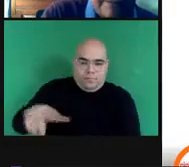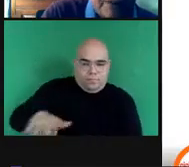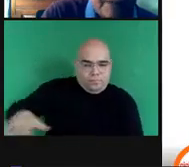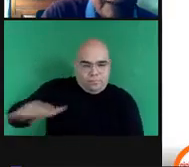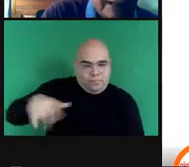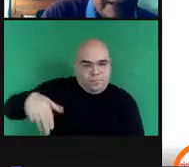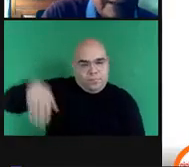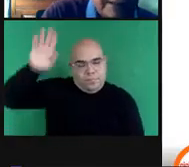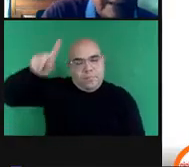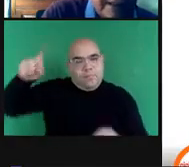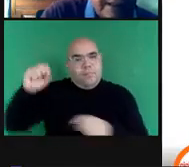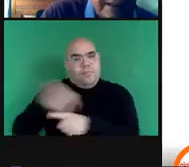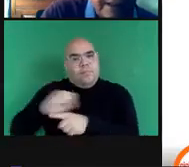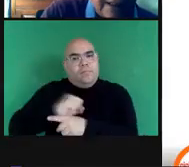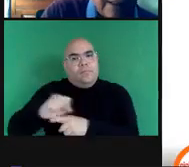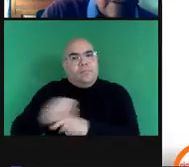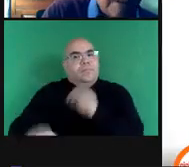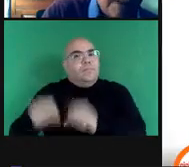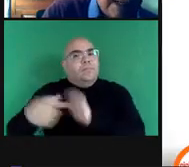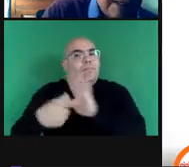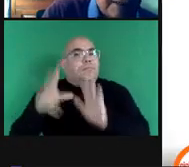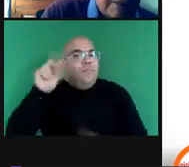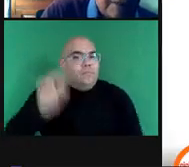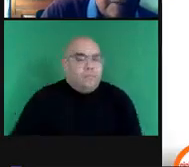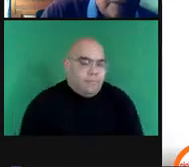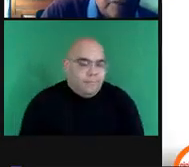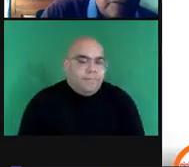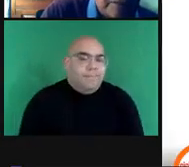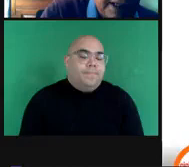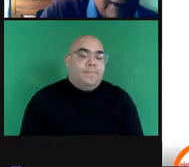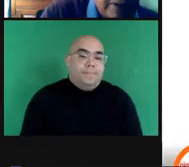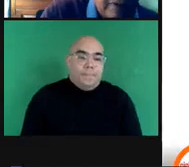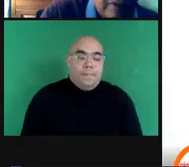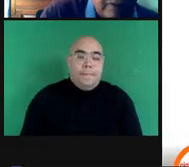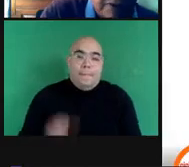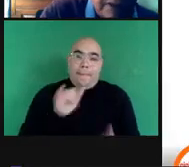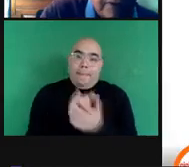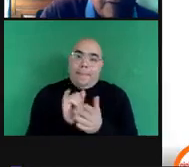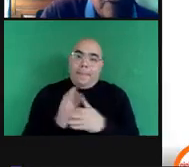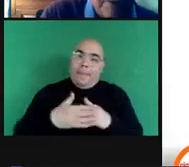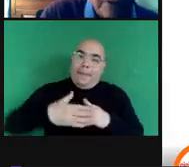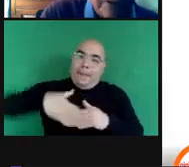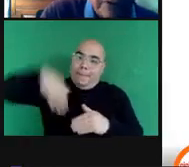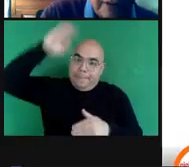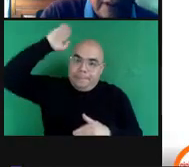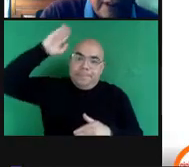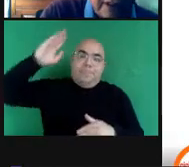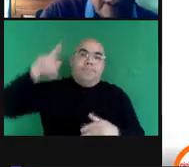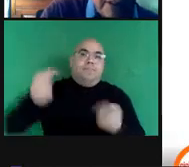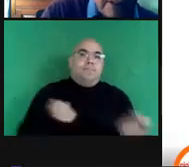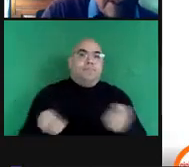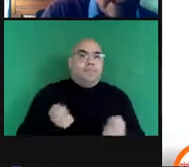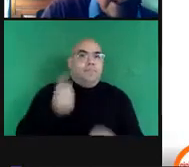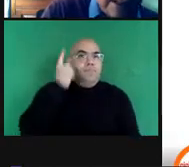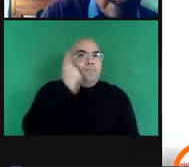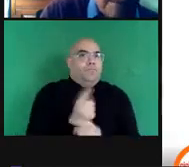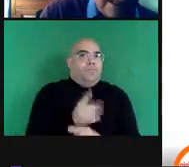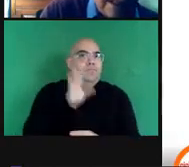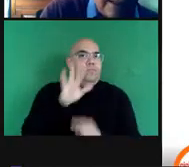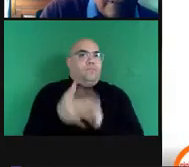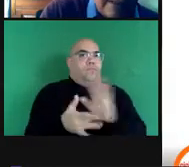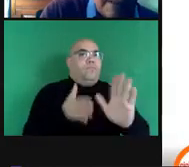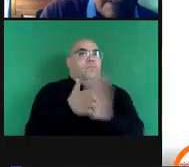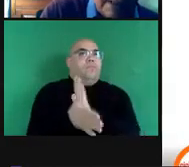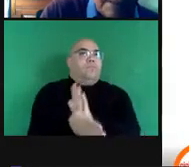este tipo de prácticas. Con el fin de dar un manejo correcto de los monumentos y que